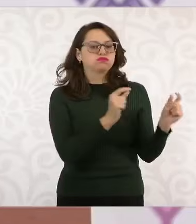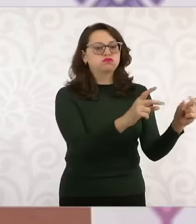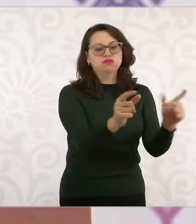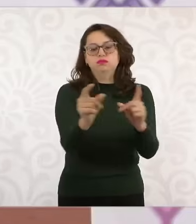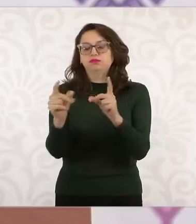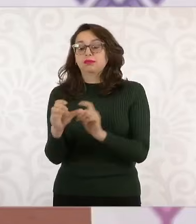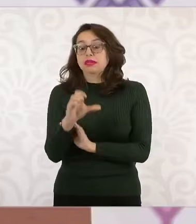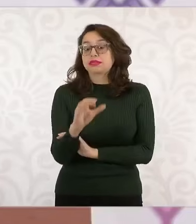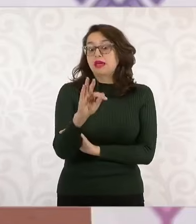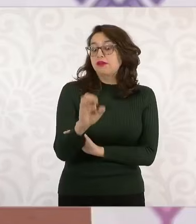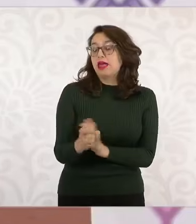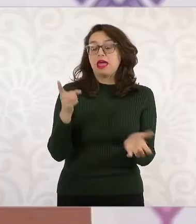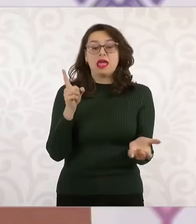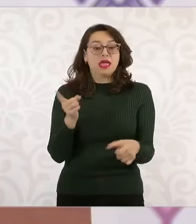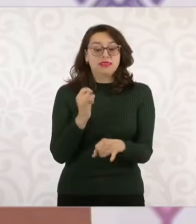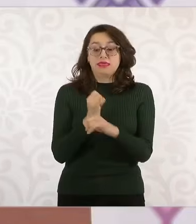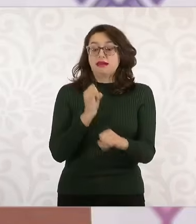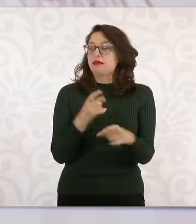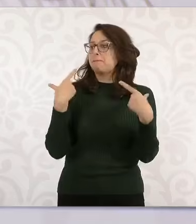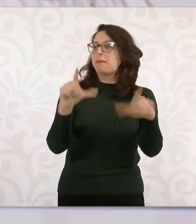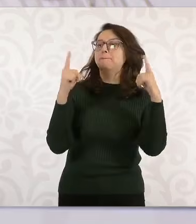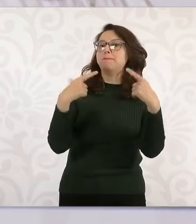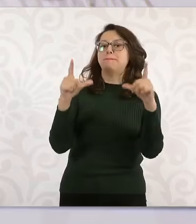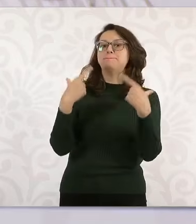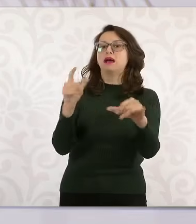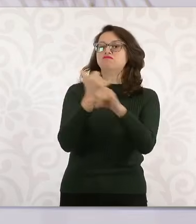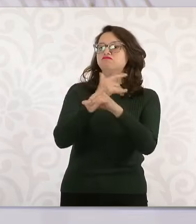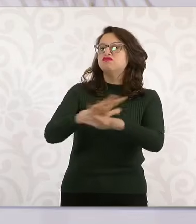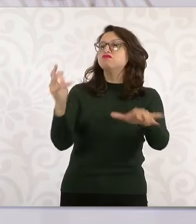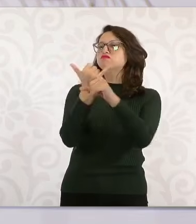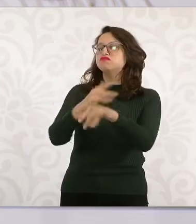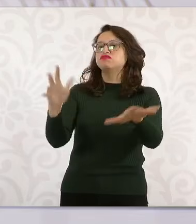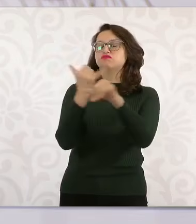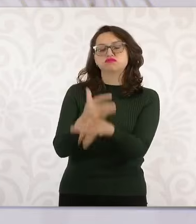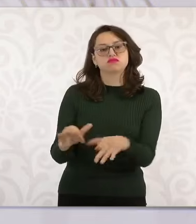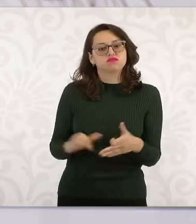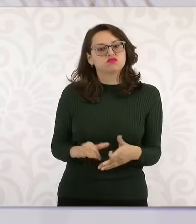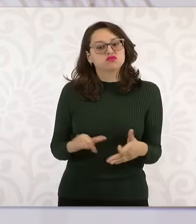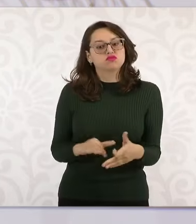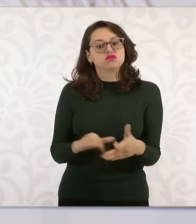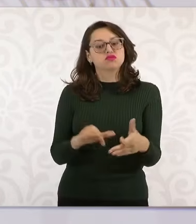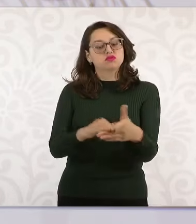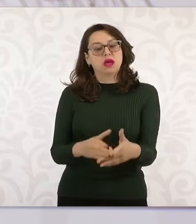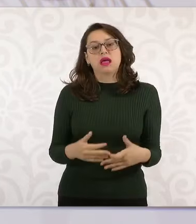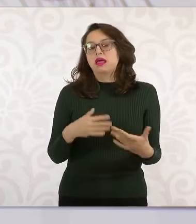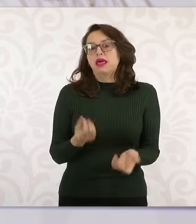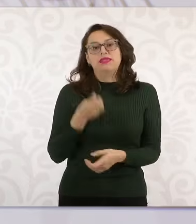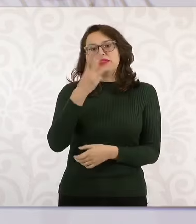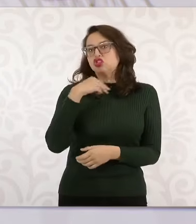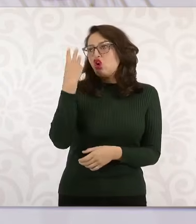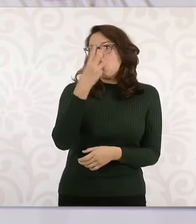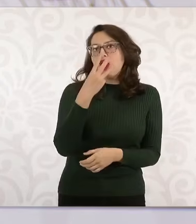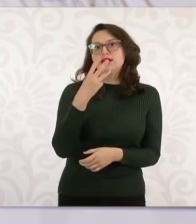sociales han estado informando de manera permanente lo que han estado haciendo. Cada 3, 4 horas